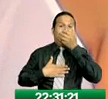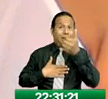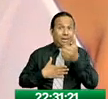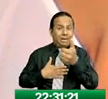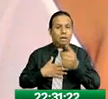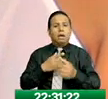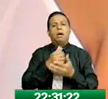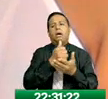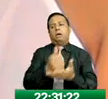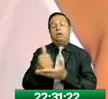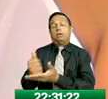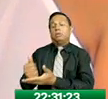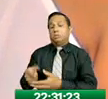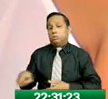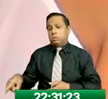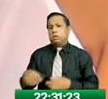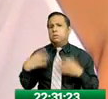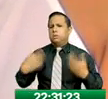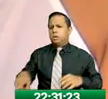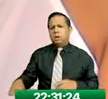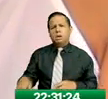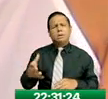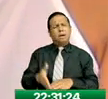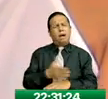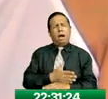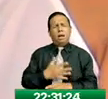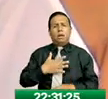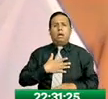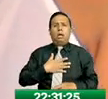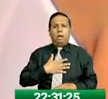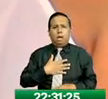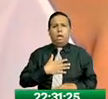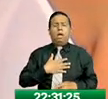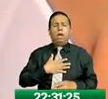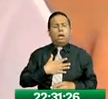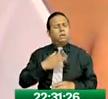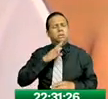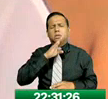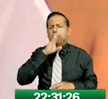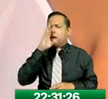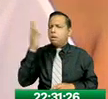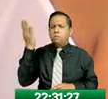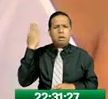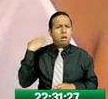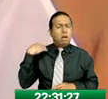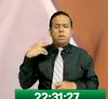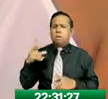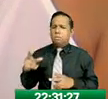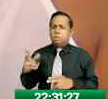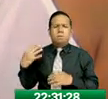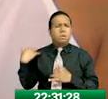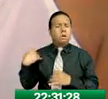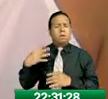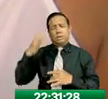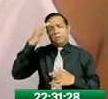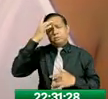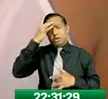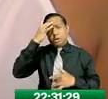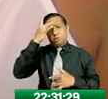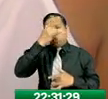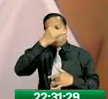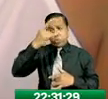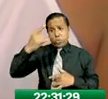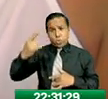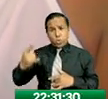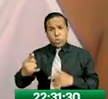ella, su problema de asma siempre se le ha mantenido con control. Y esta enfermedad vino